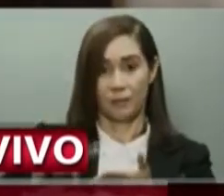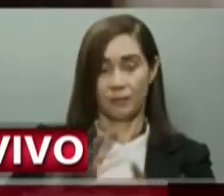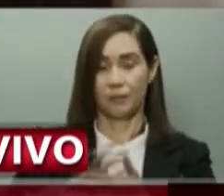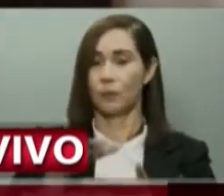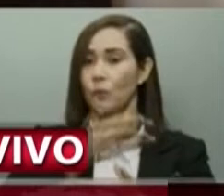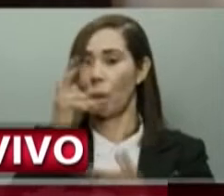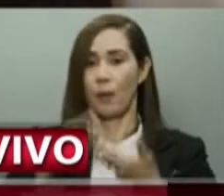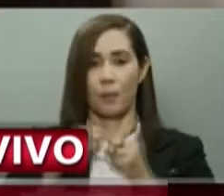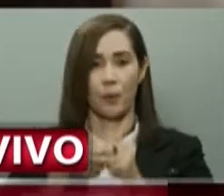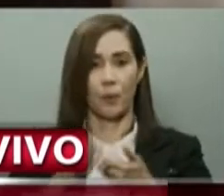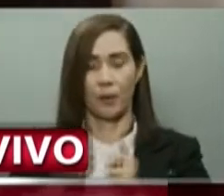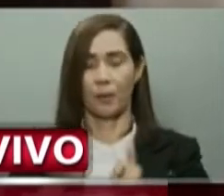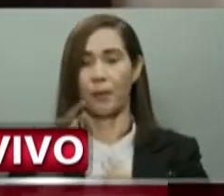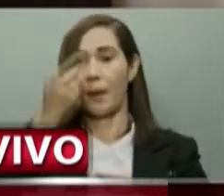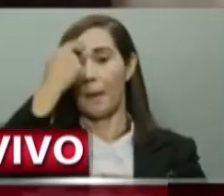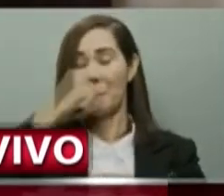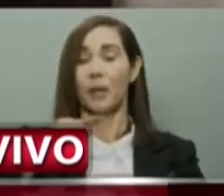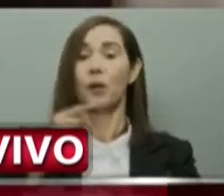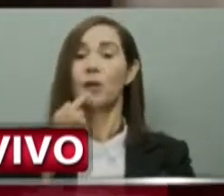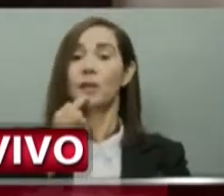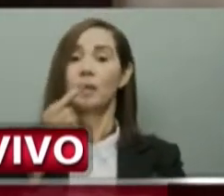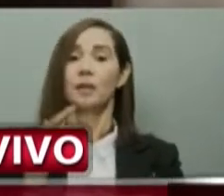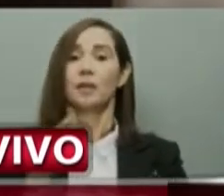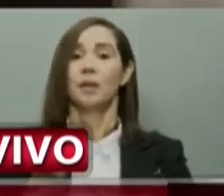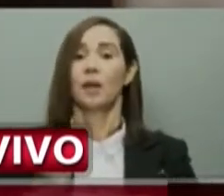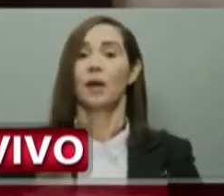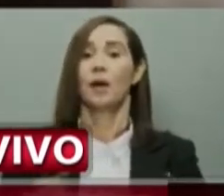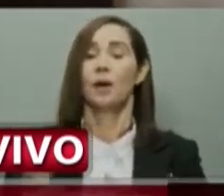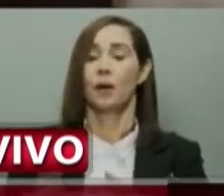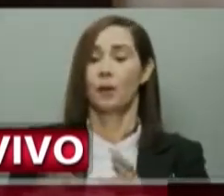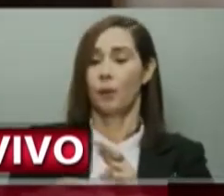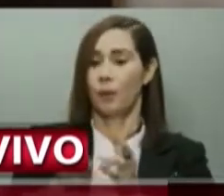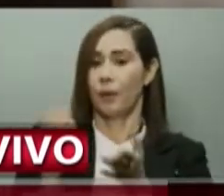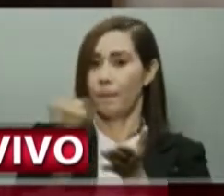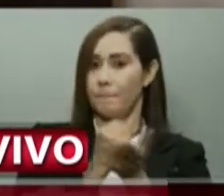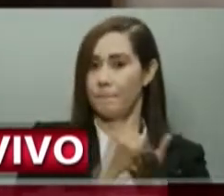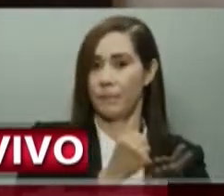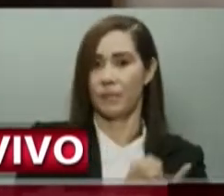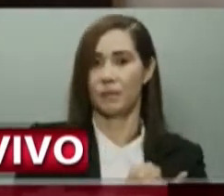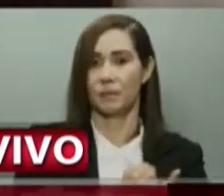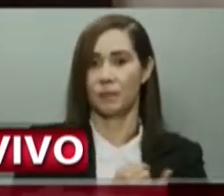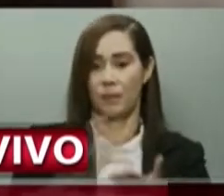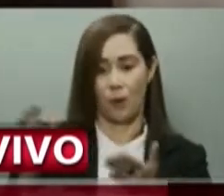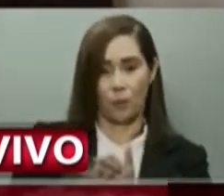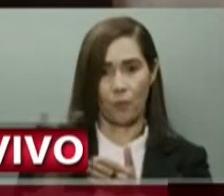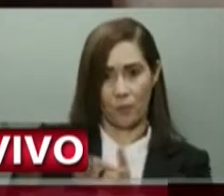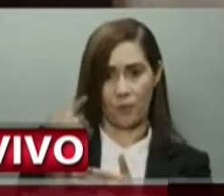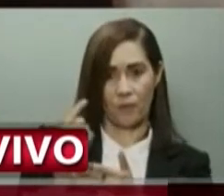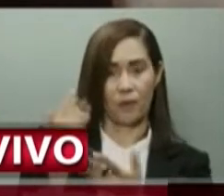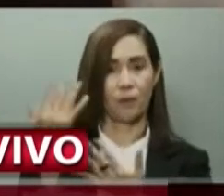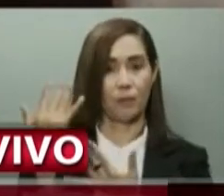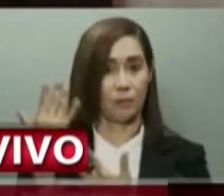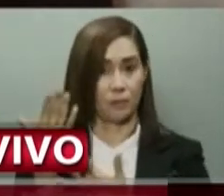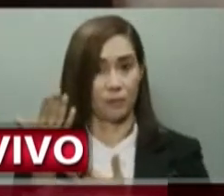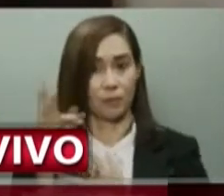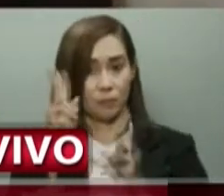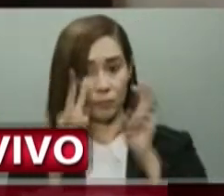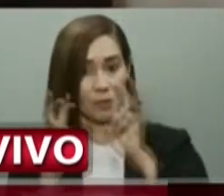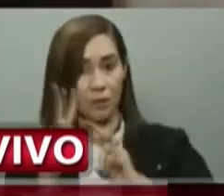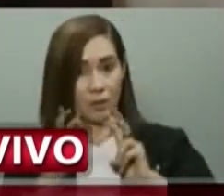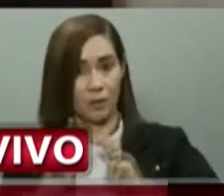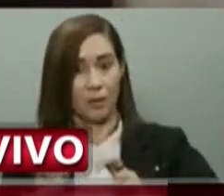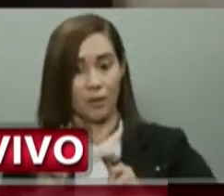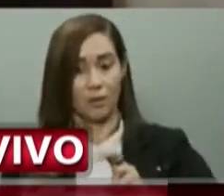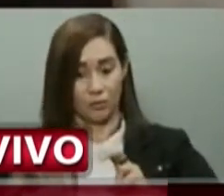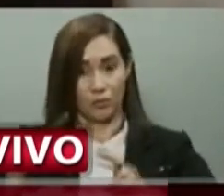aquí. Lo que se está diciendo es que no va a haber una renovación automática. y que tenemos que chequearlo, porque yo tengo